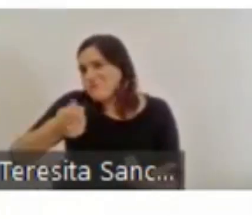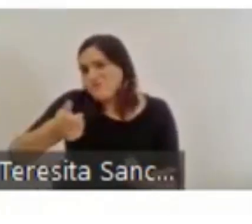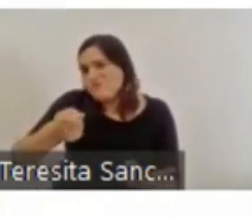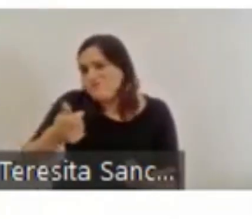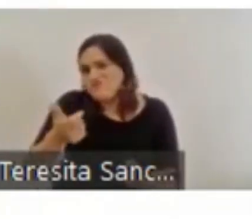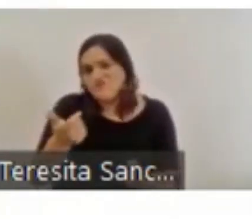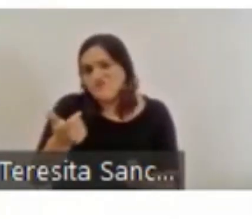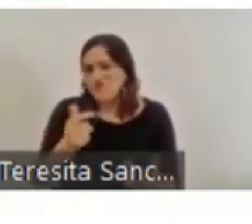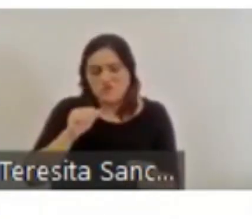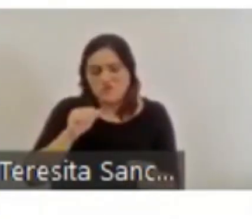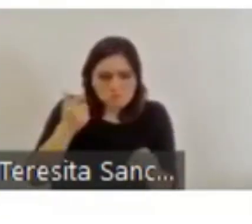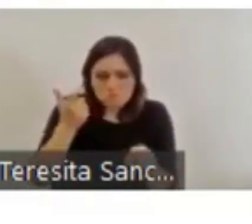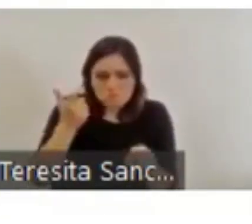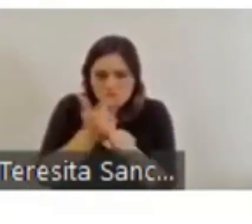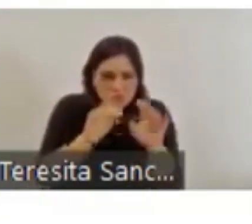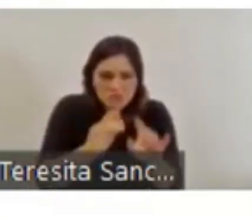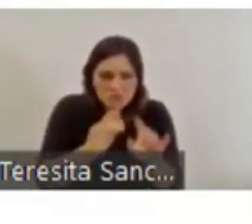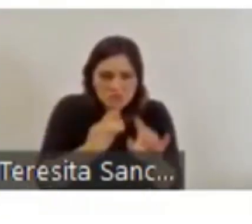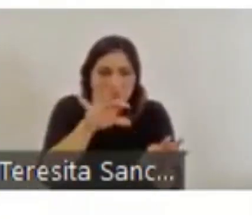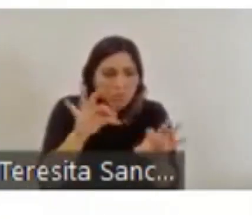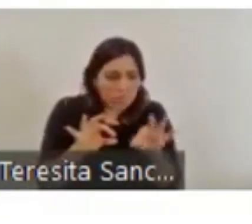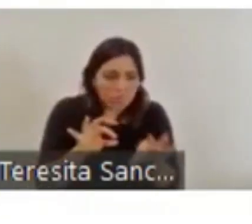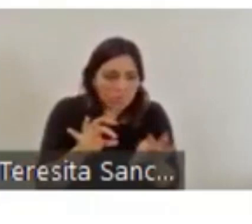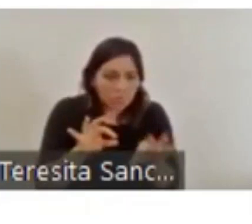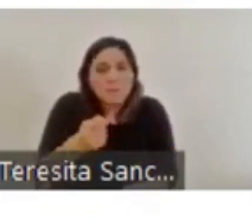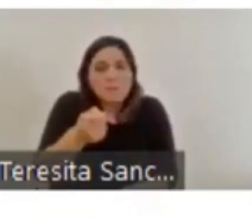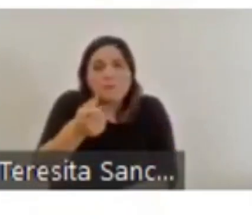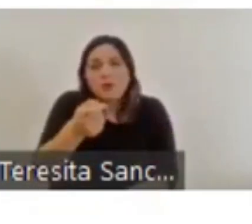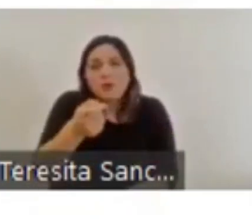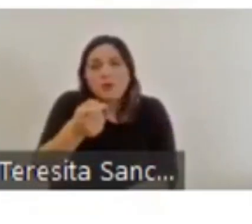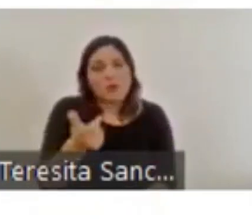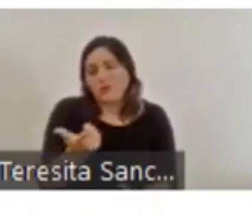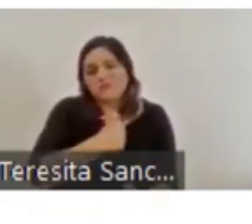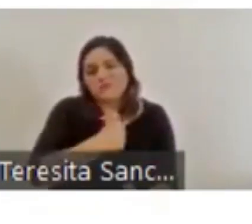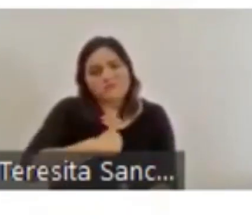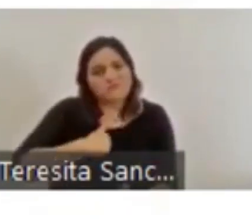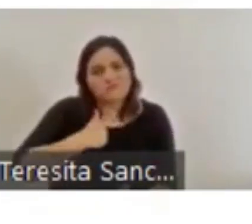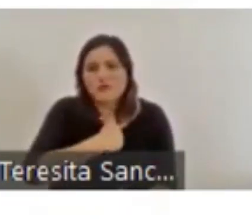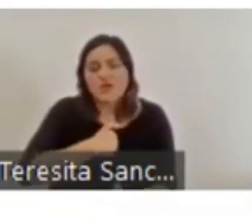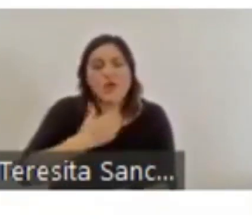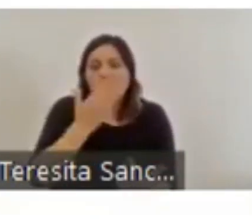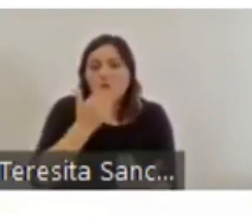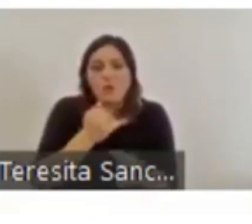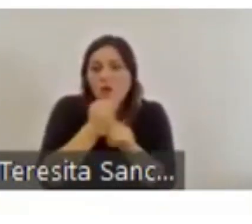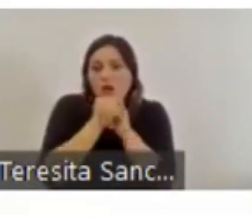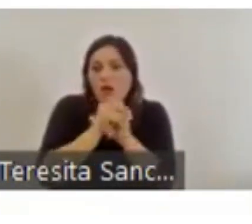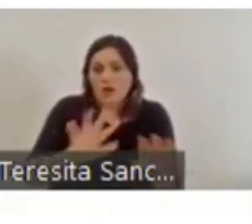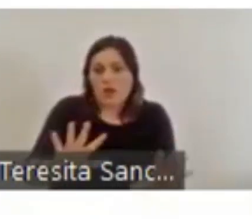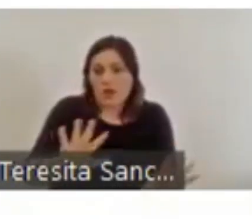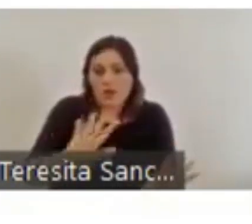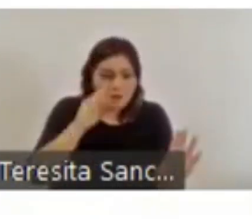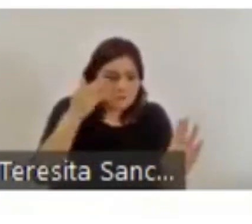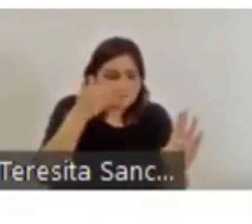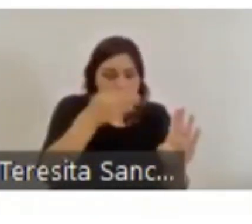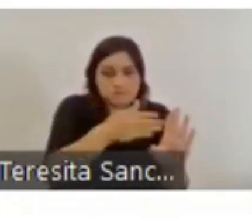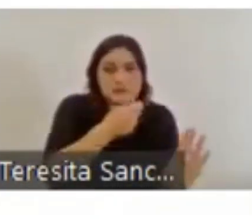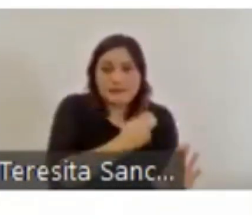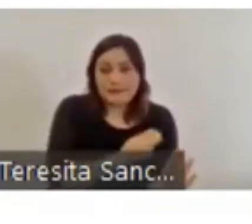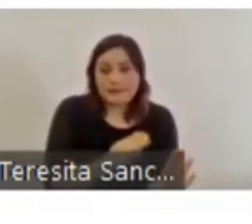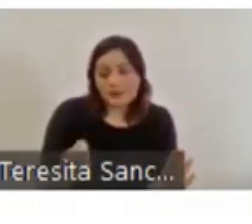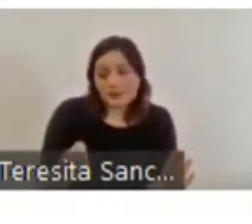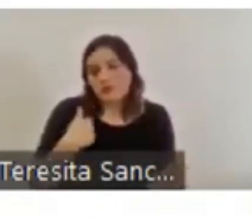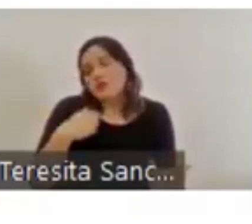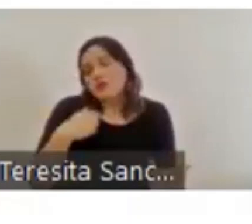poco. Es una lástima que haya tan poca información y quizás a lo mejor no me di bien a la